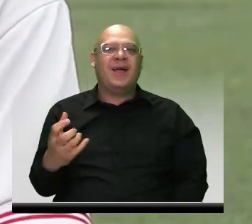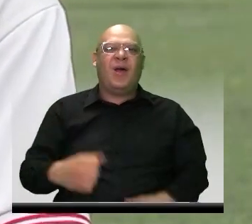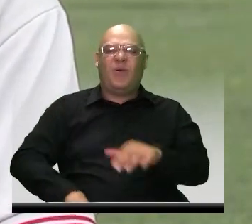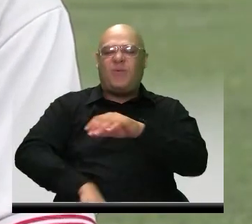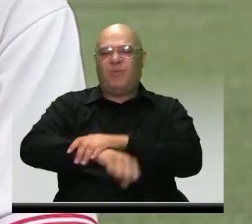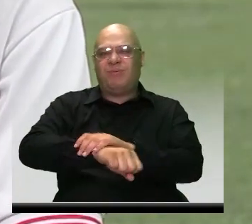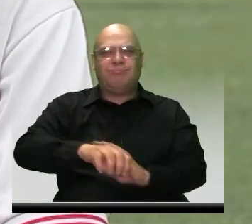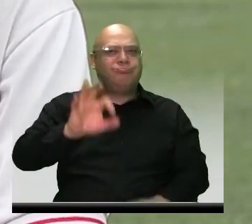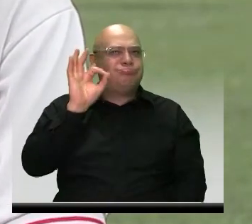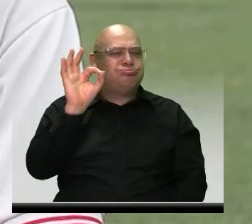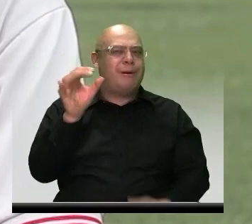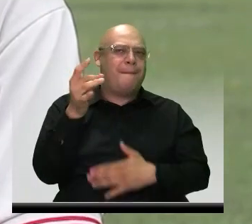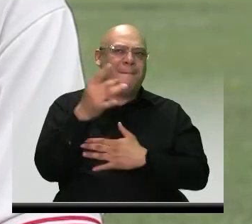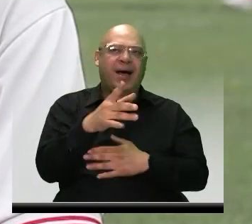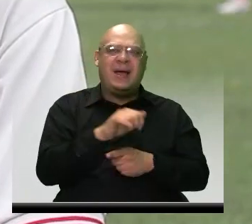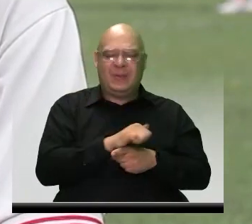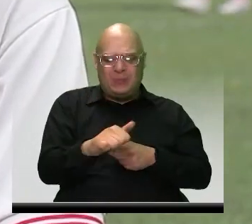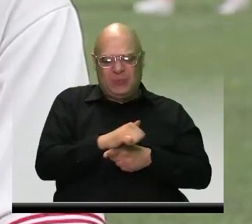futbolista, entrenando